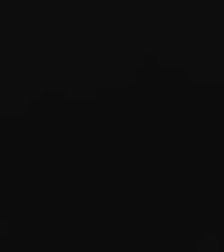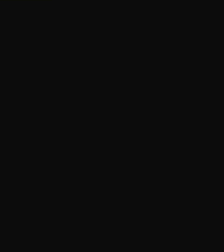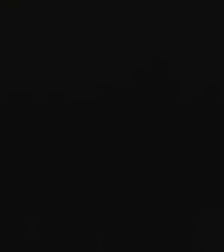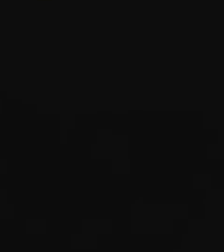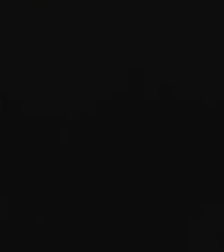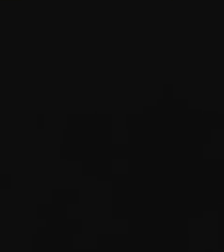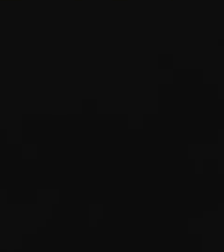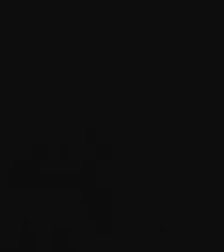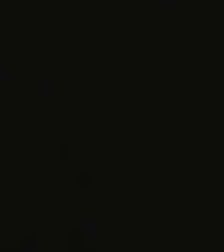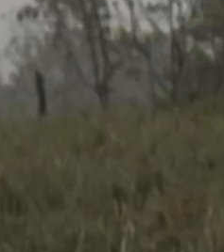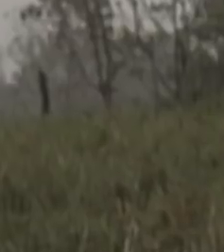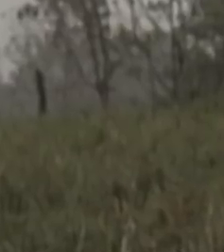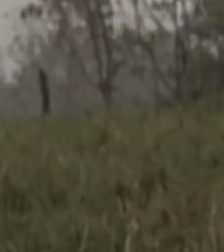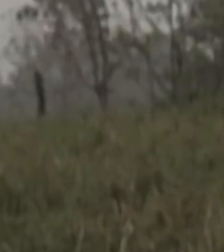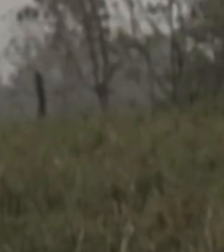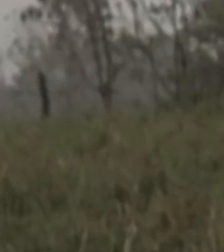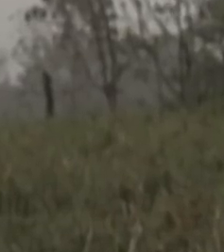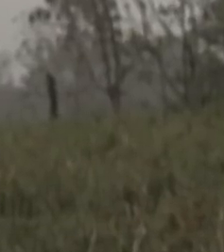Cine en Cortos.